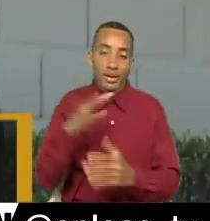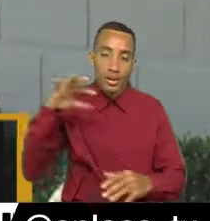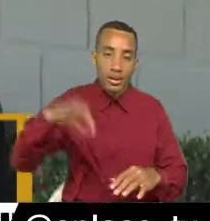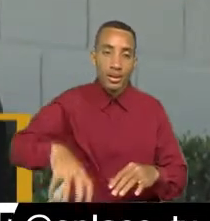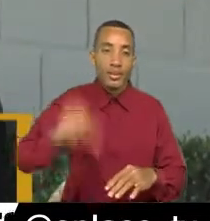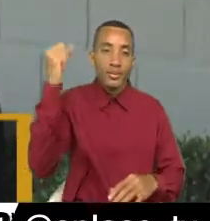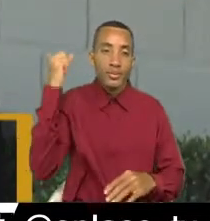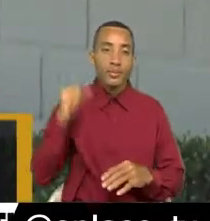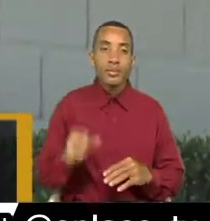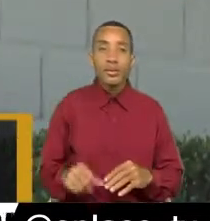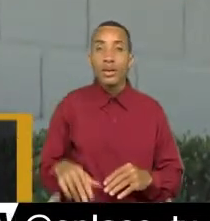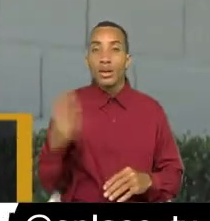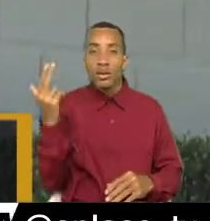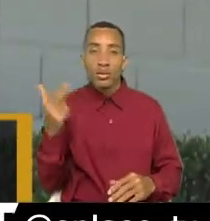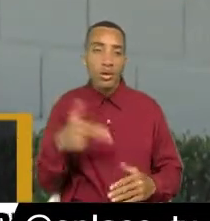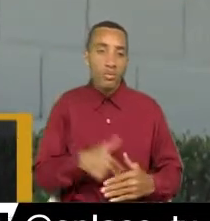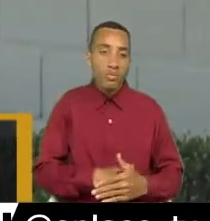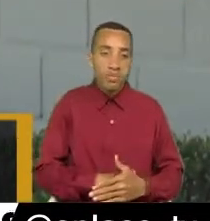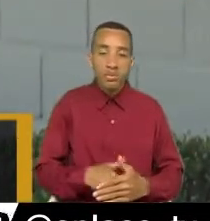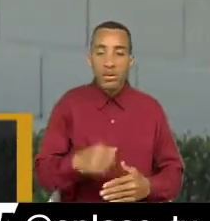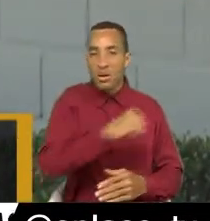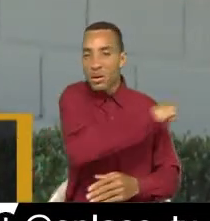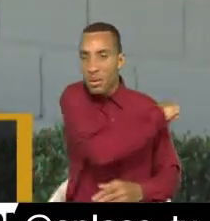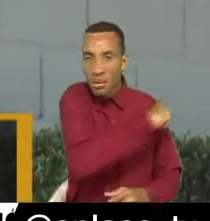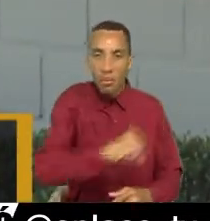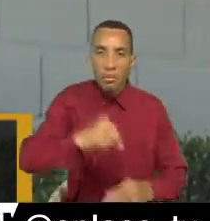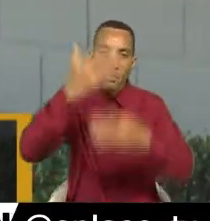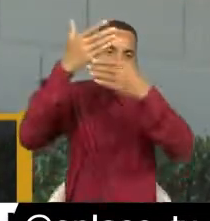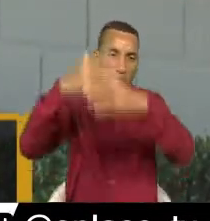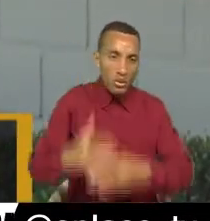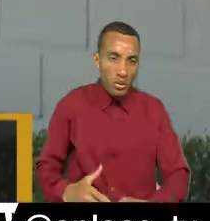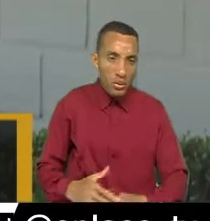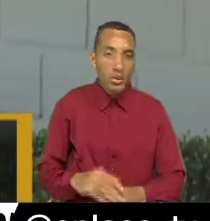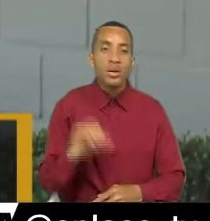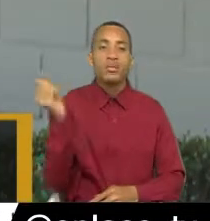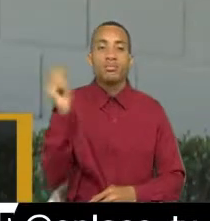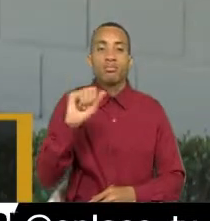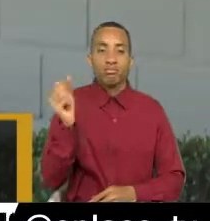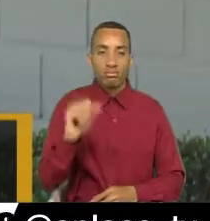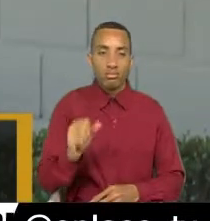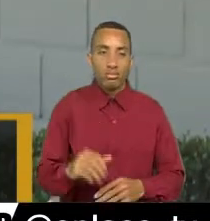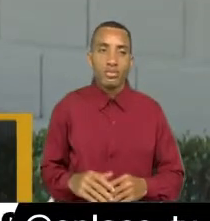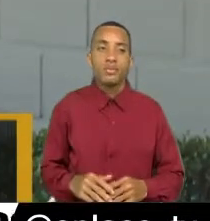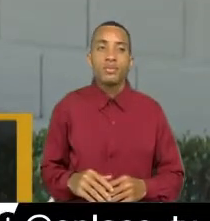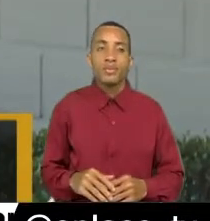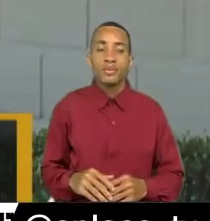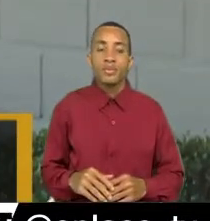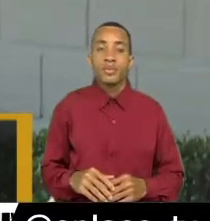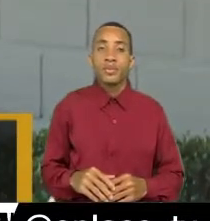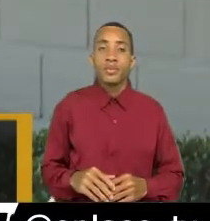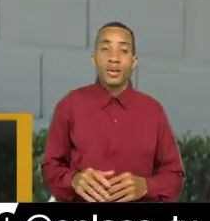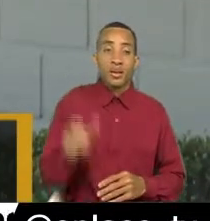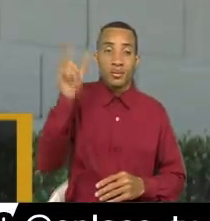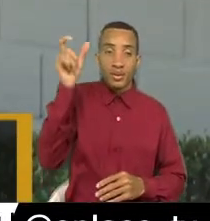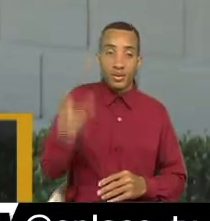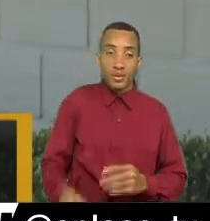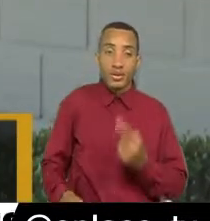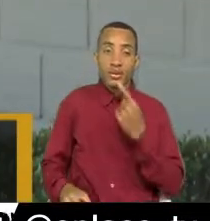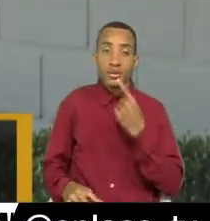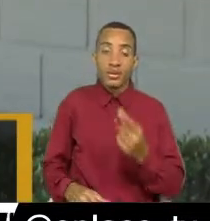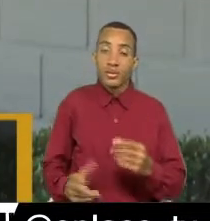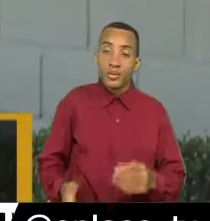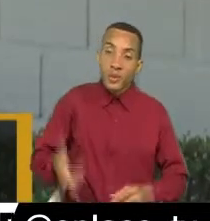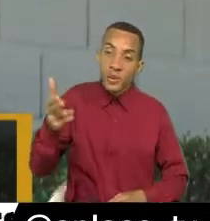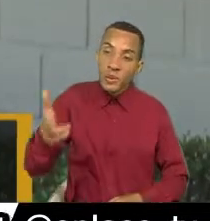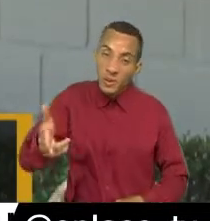armados? ¿Rompieron vidrios? ¿Qué pasó? Efectivamente, la persona manifiesta que lo intimidaron con un arma